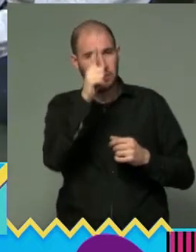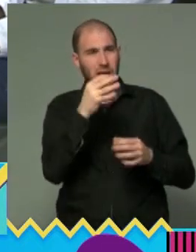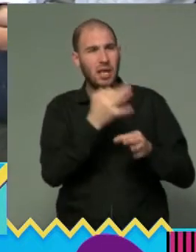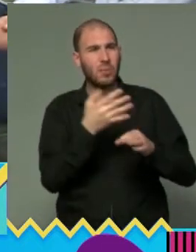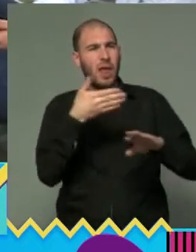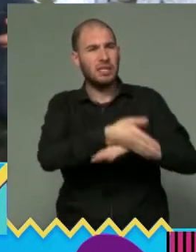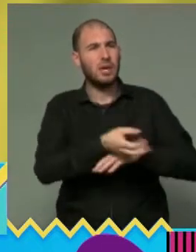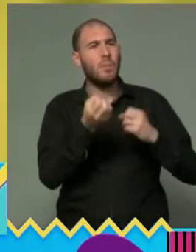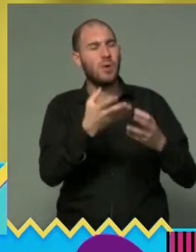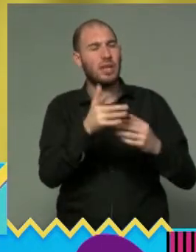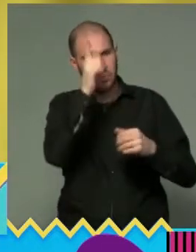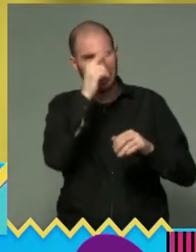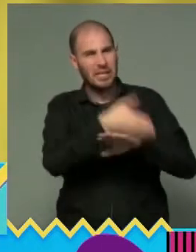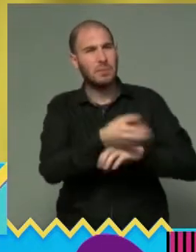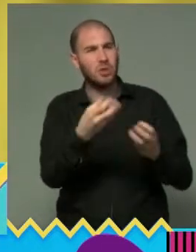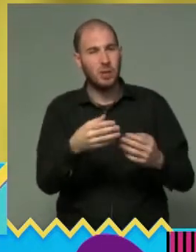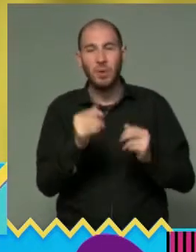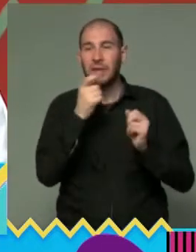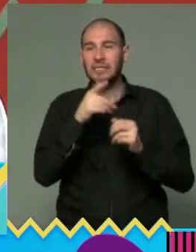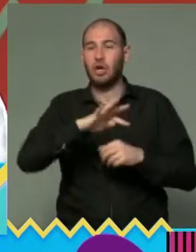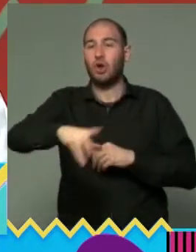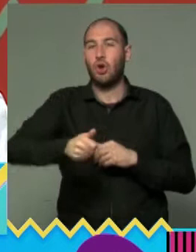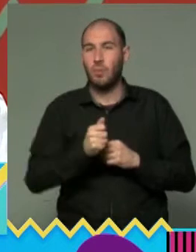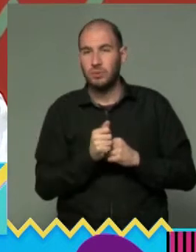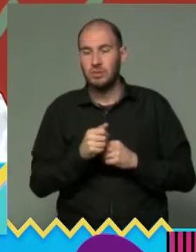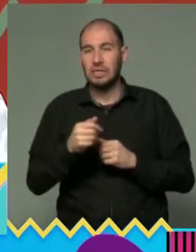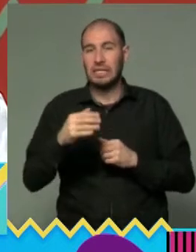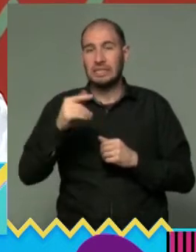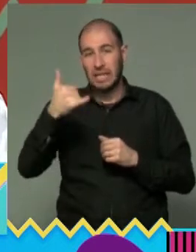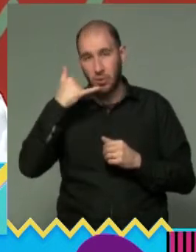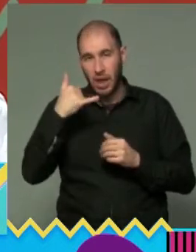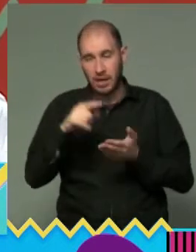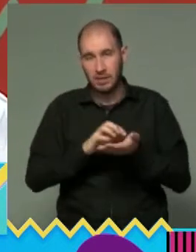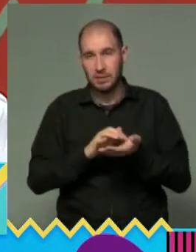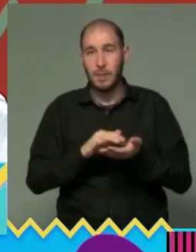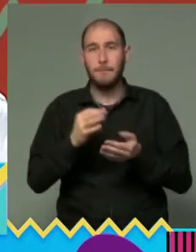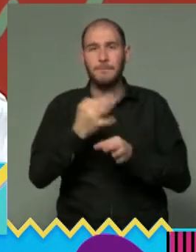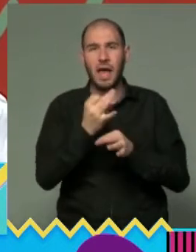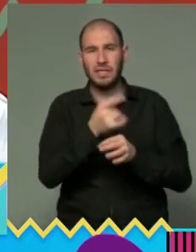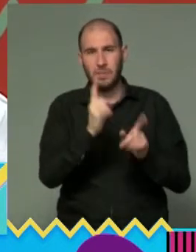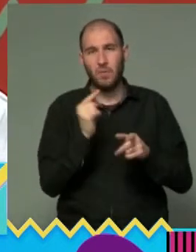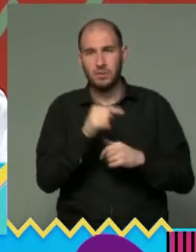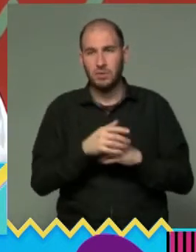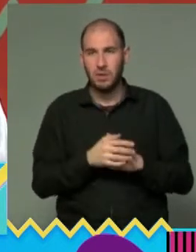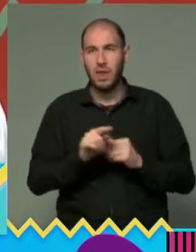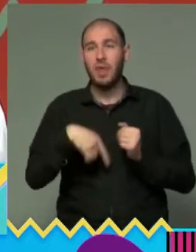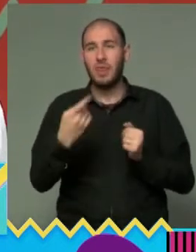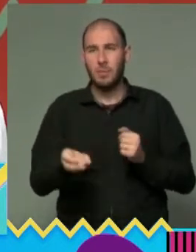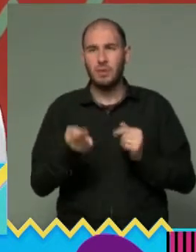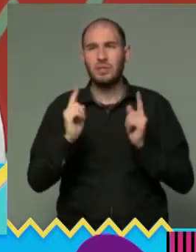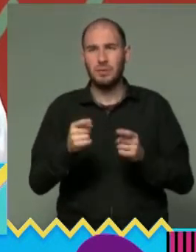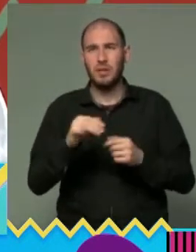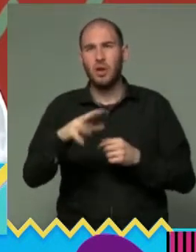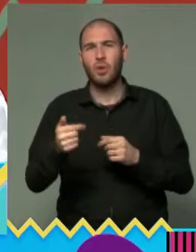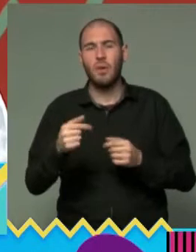este colegio, ¿por qué ingresa la policía? Por supuesto, hurtos de un celular a una maestra, a una docente, y después también un